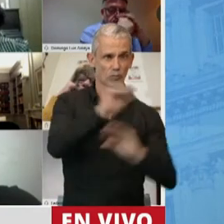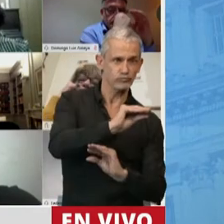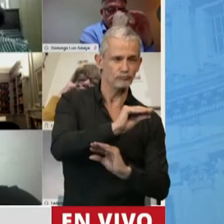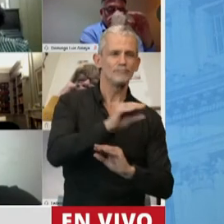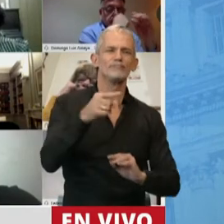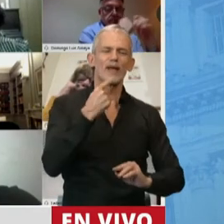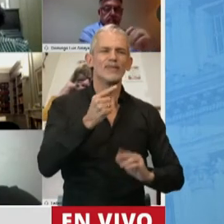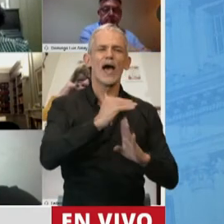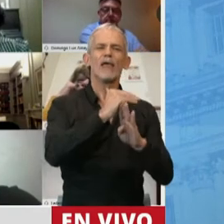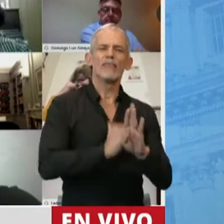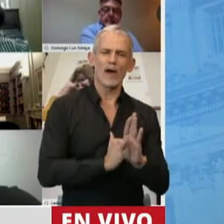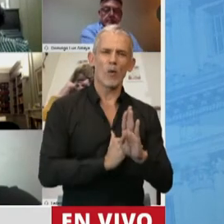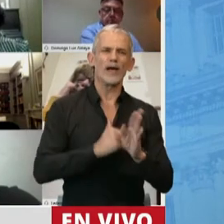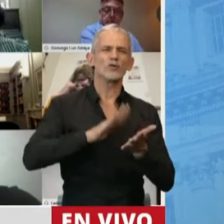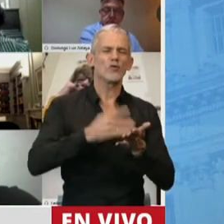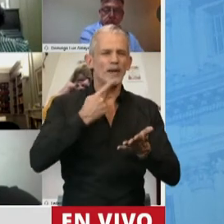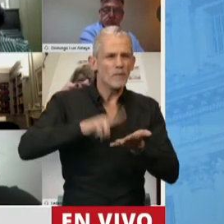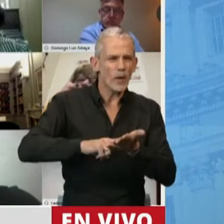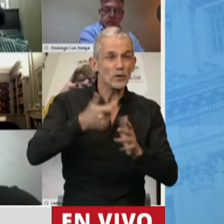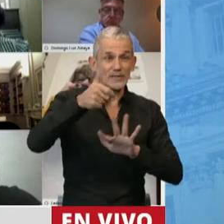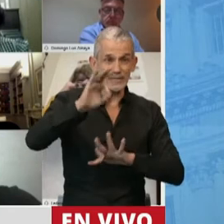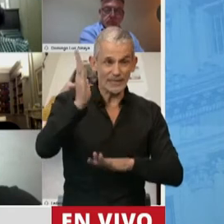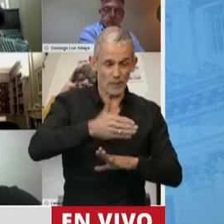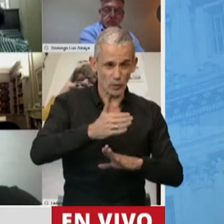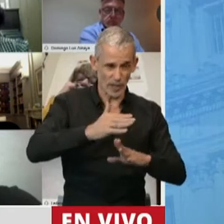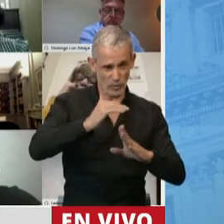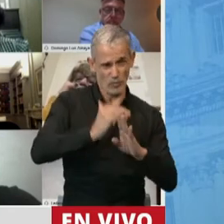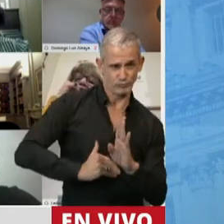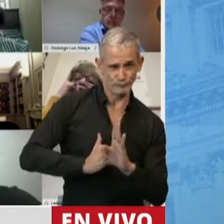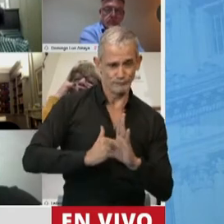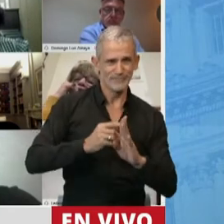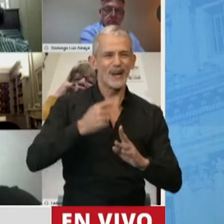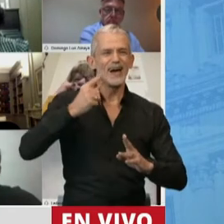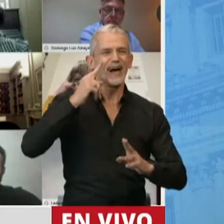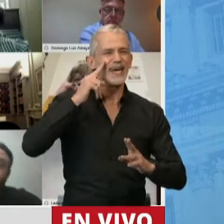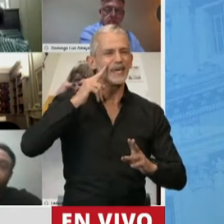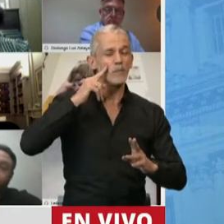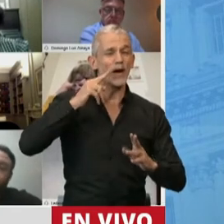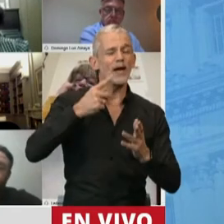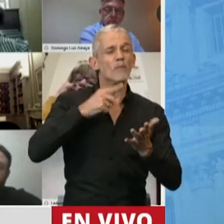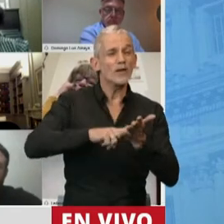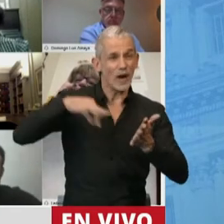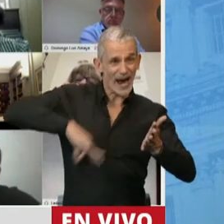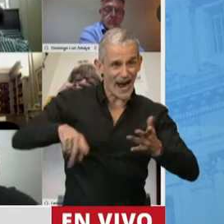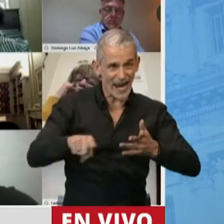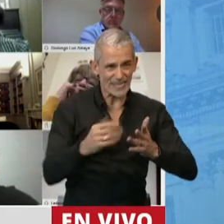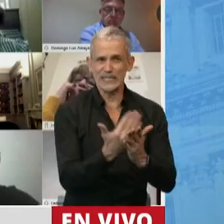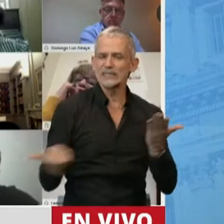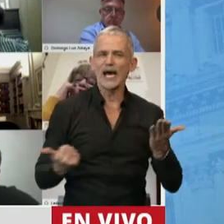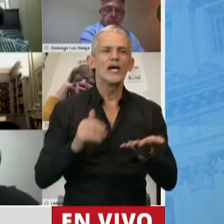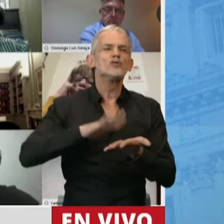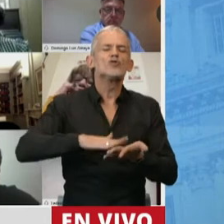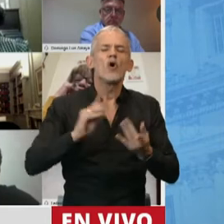que el descuento de la alícuota en un 60% del impuesto a las ganancias se apliquen solamente a la